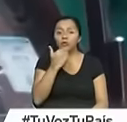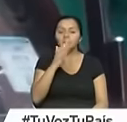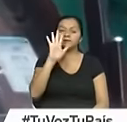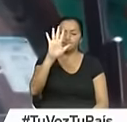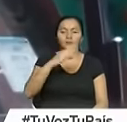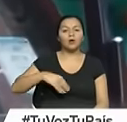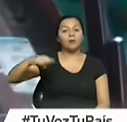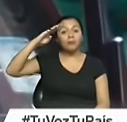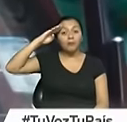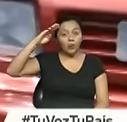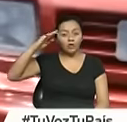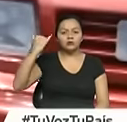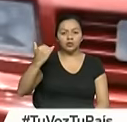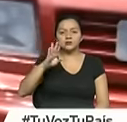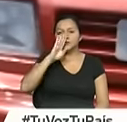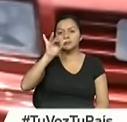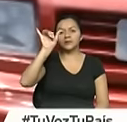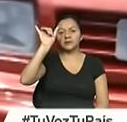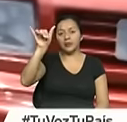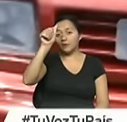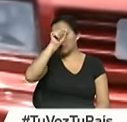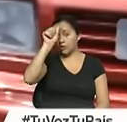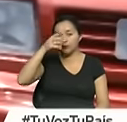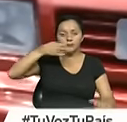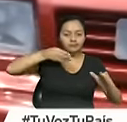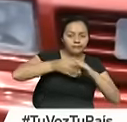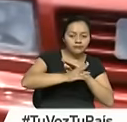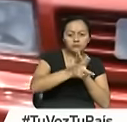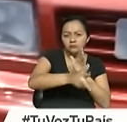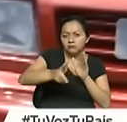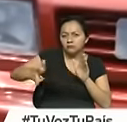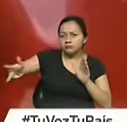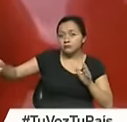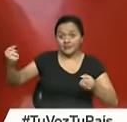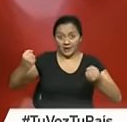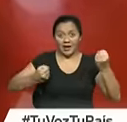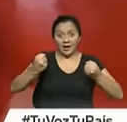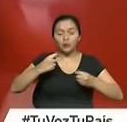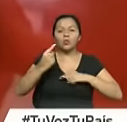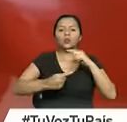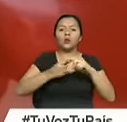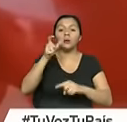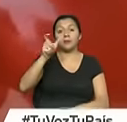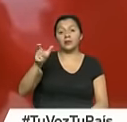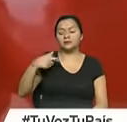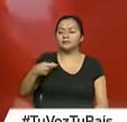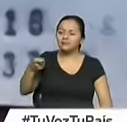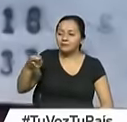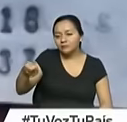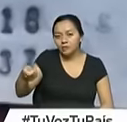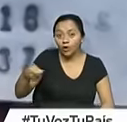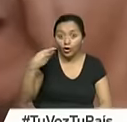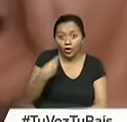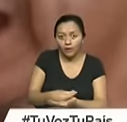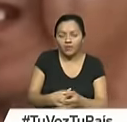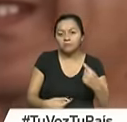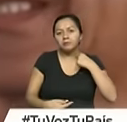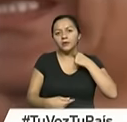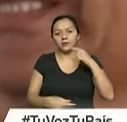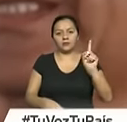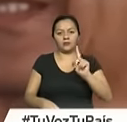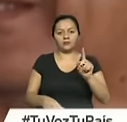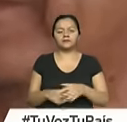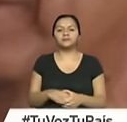Policía Judicial visita cada semana los patios de carros para evitar que los compradores sean timados. Si usted quiere